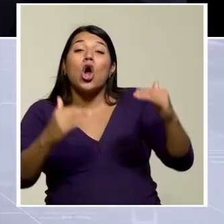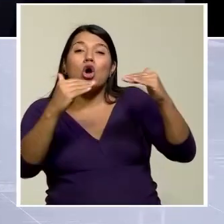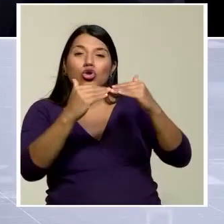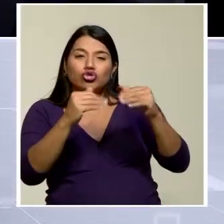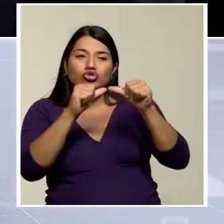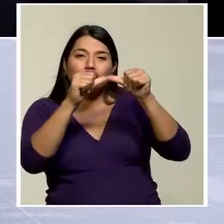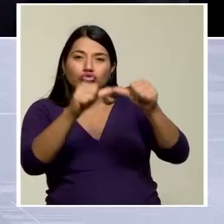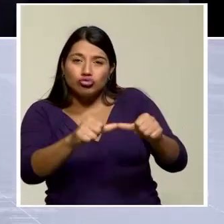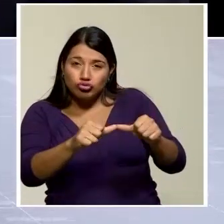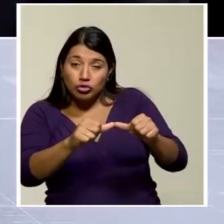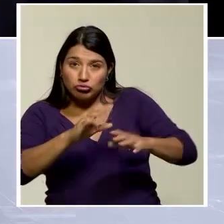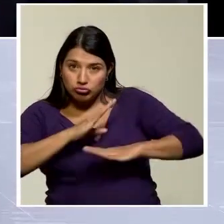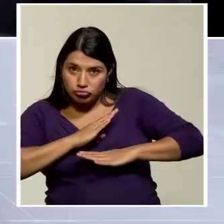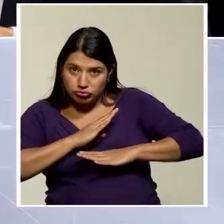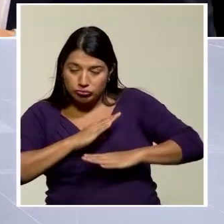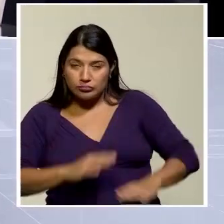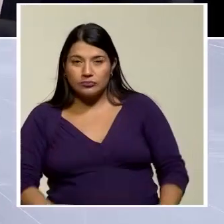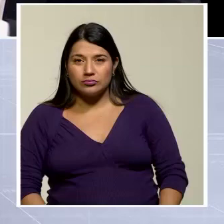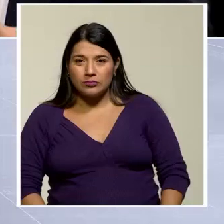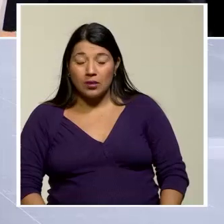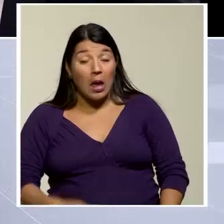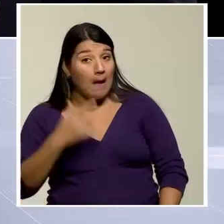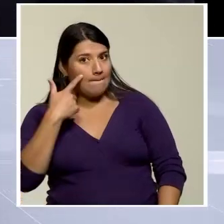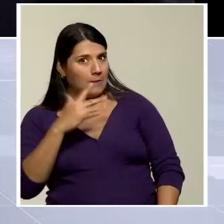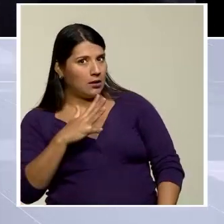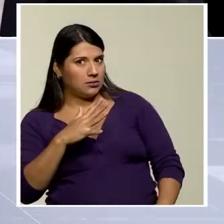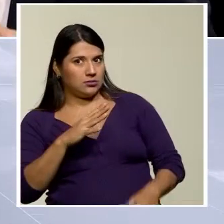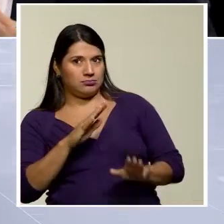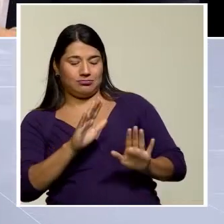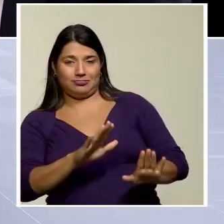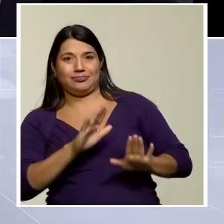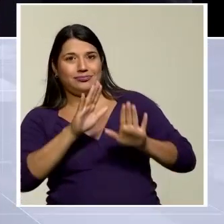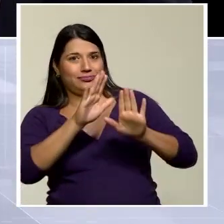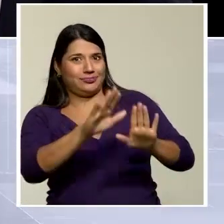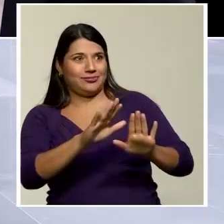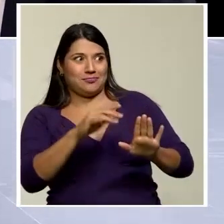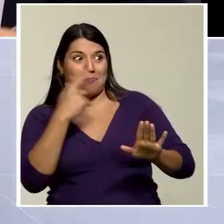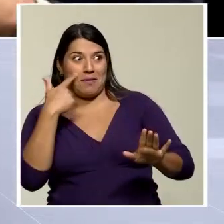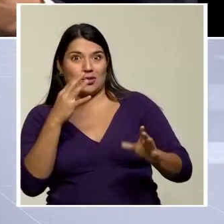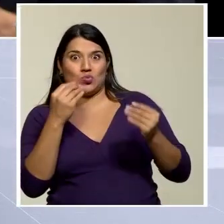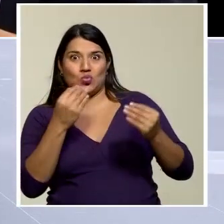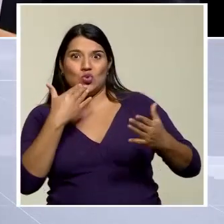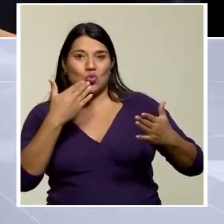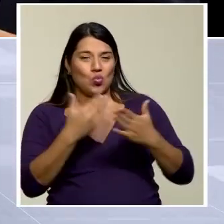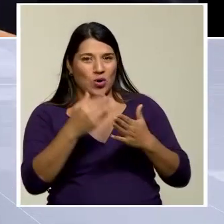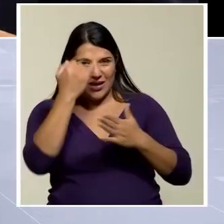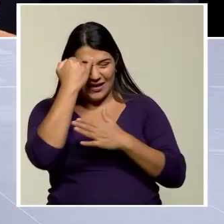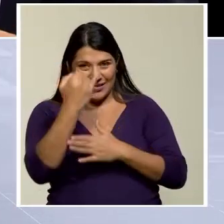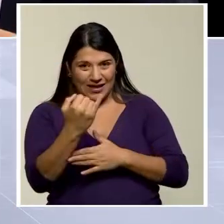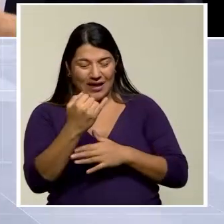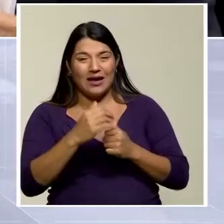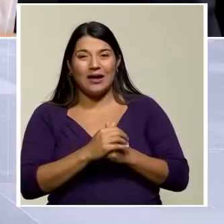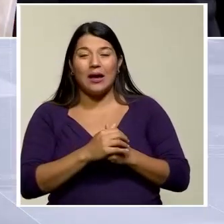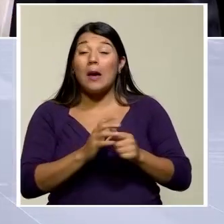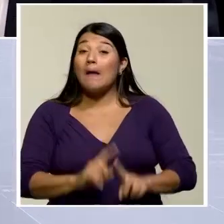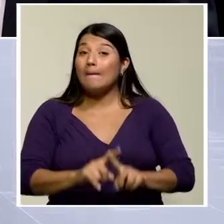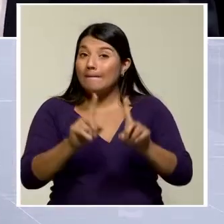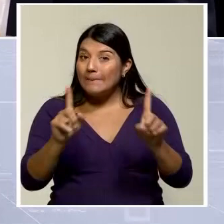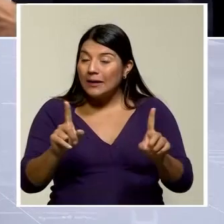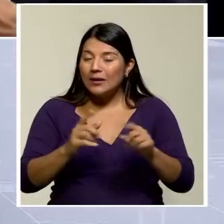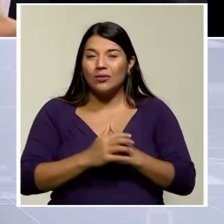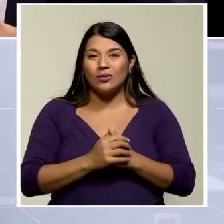y suficiente. Suena fantástico, suena buenísimo, como expresión de deseos,